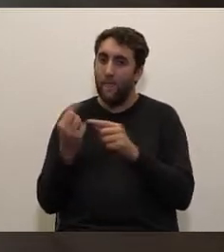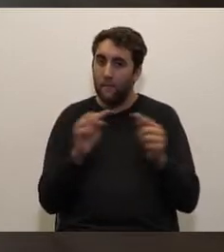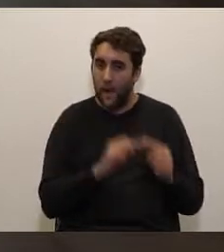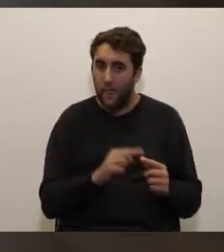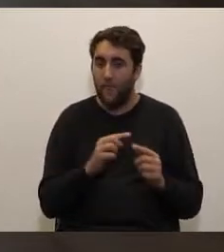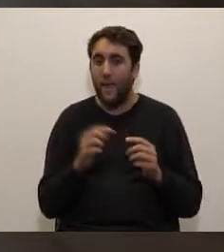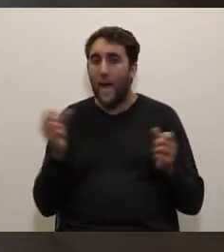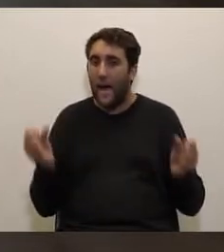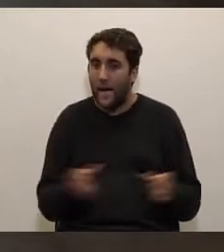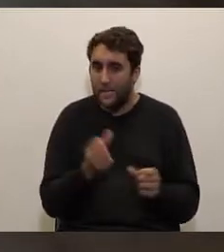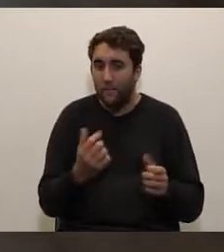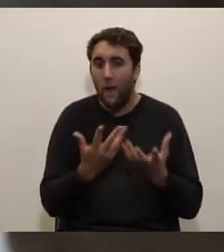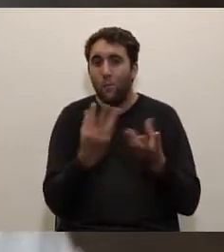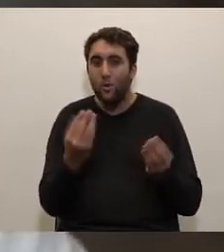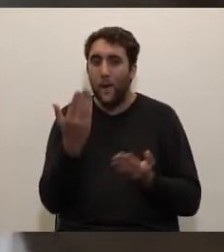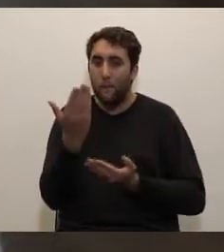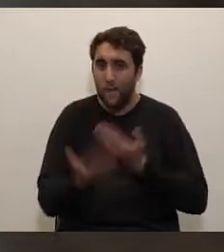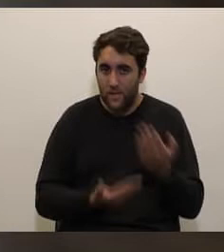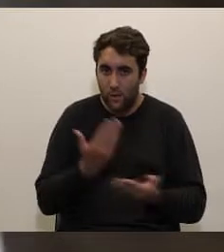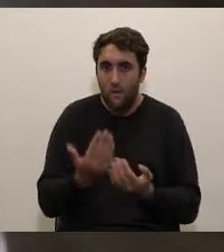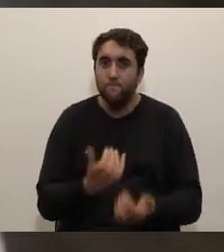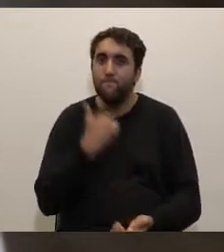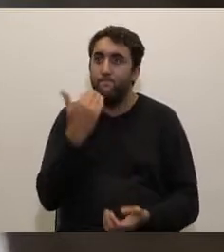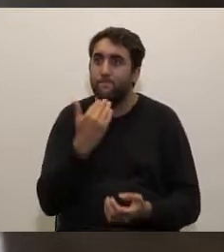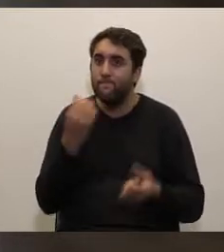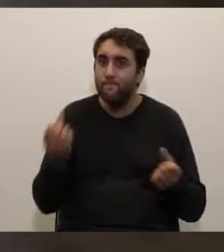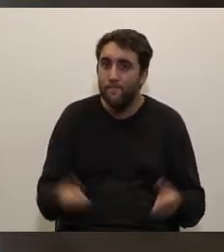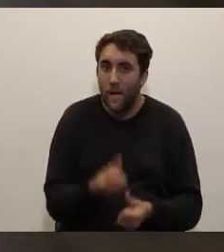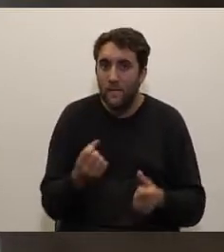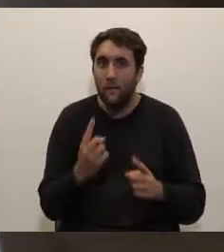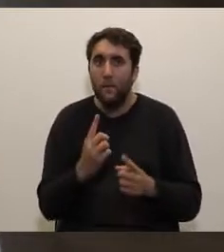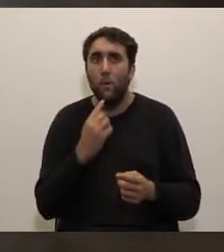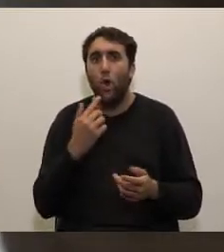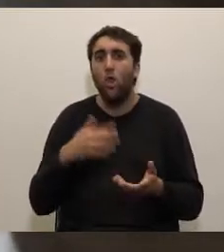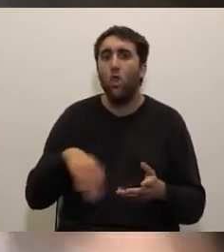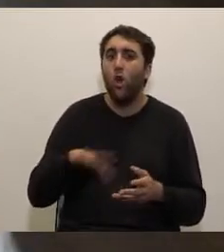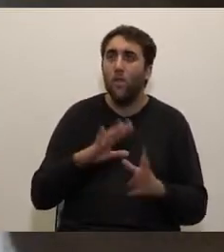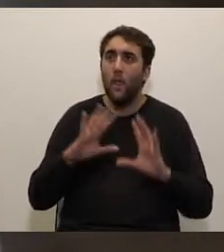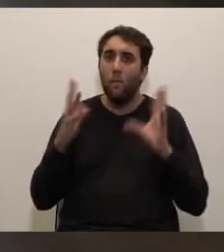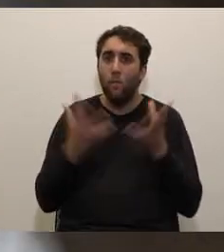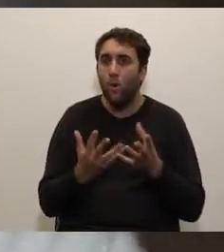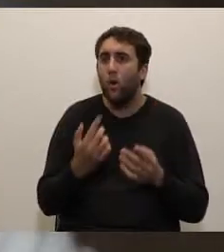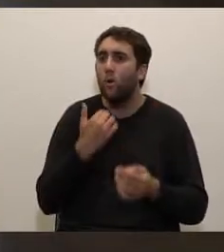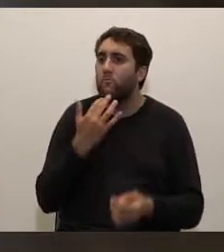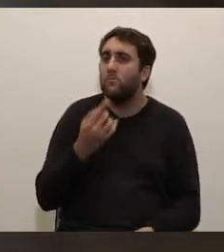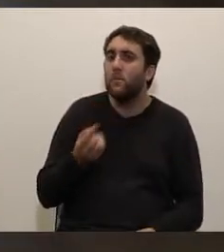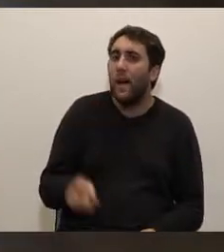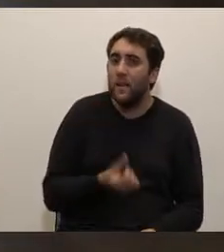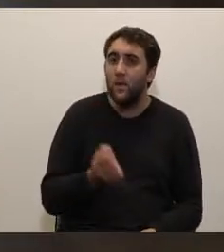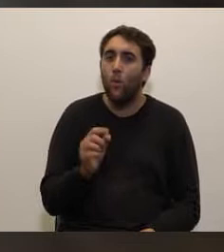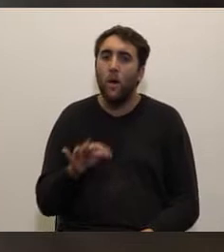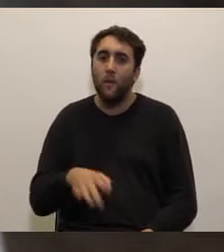llegada a muchas personas que no sabemos dónde están, que pueden estar en distintos lugares geográficos, en distintas situaciones de vida, tener distintas